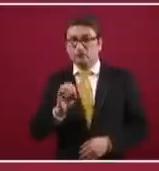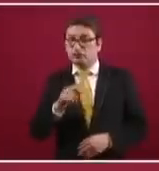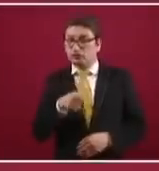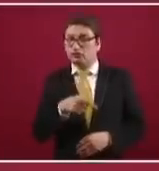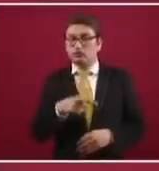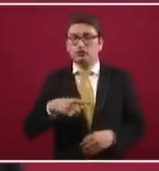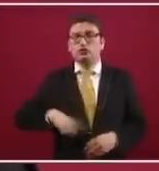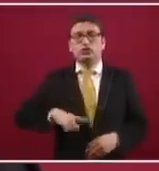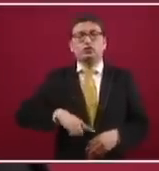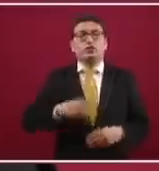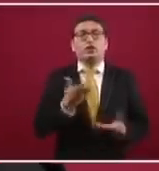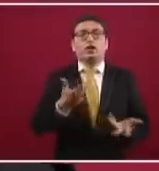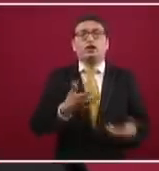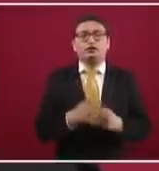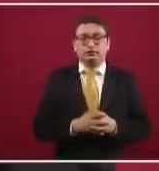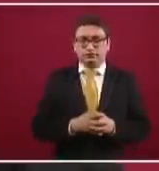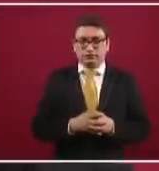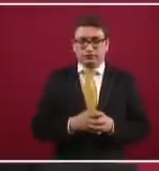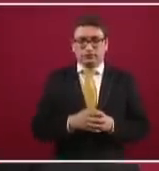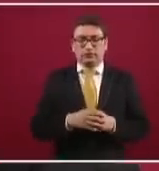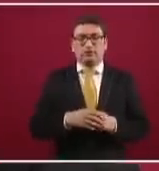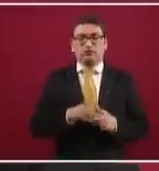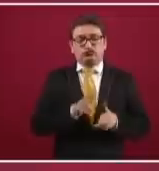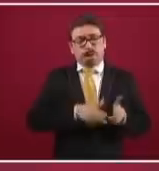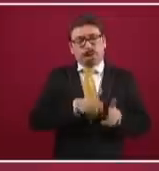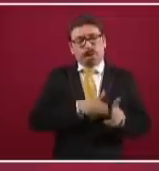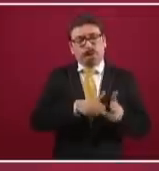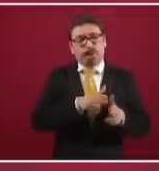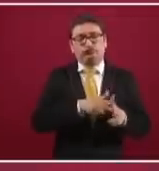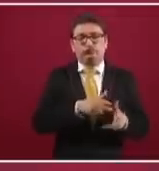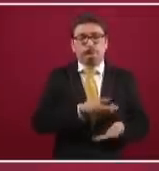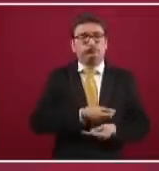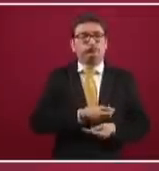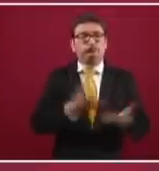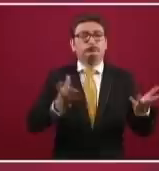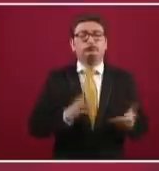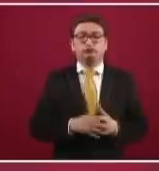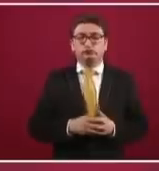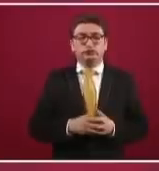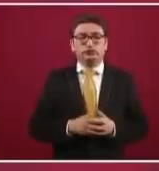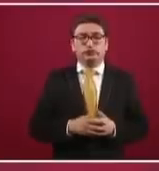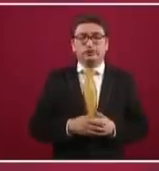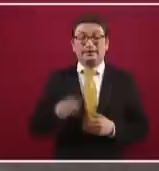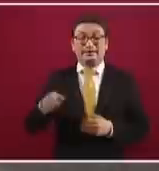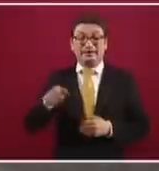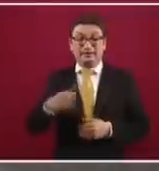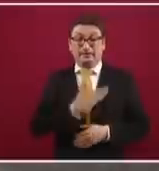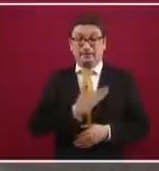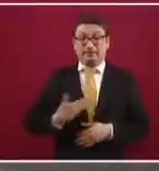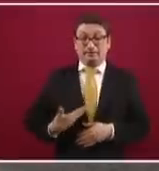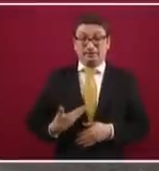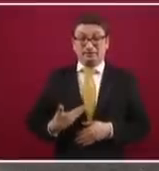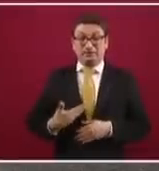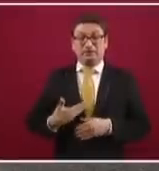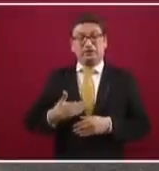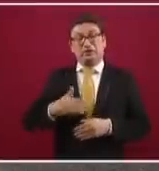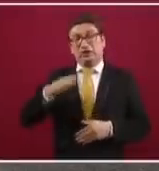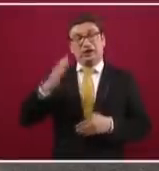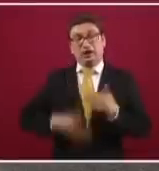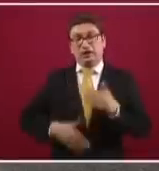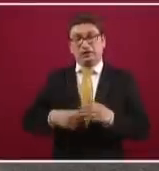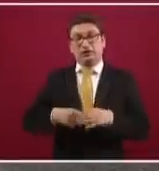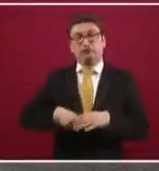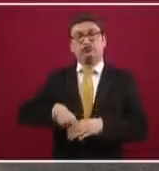se entregan los ferrocarriles nacionales y termina él y se va a trabajar de